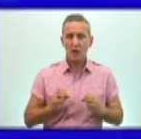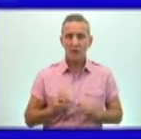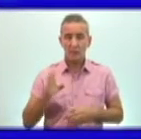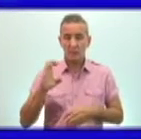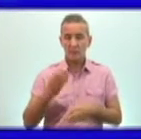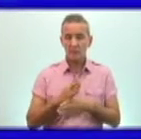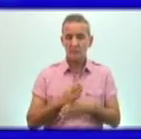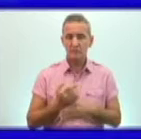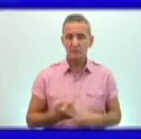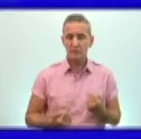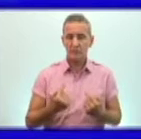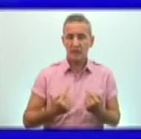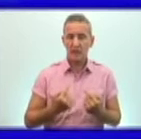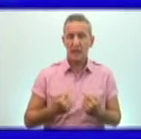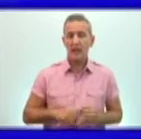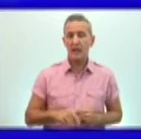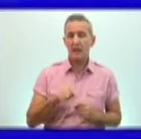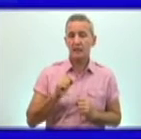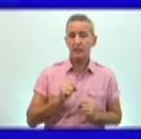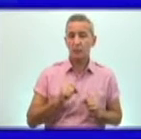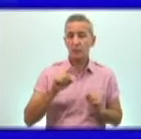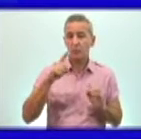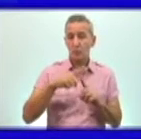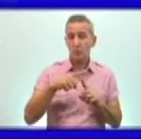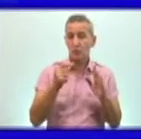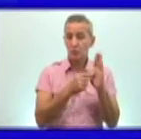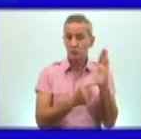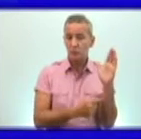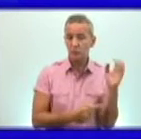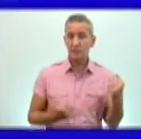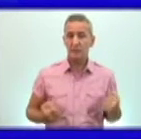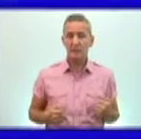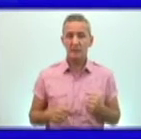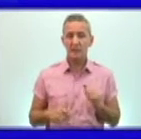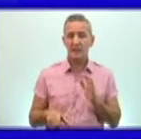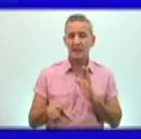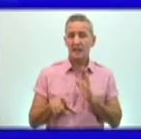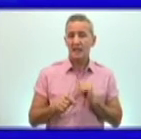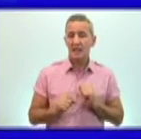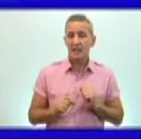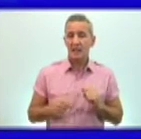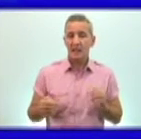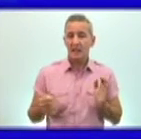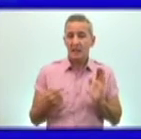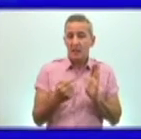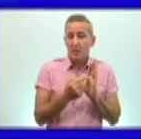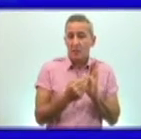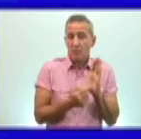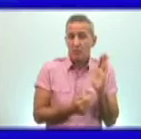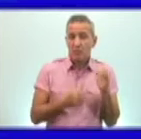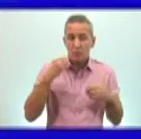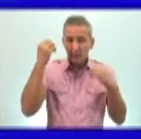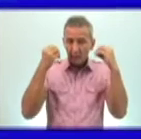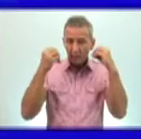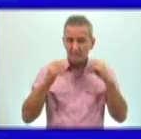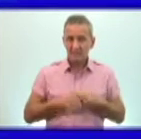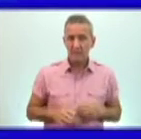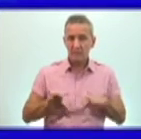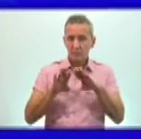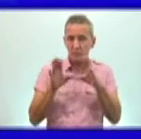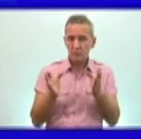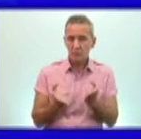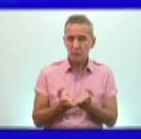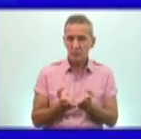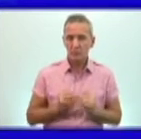legados por el pensamiento universal y que está relacionado con la concepción que en Occidente se tiene del humanismo, el racionalismo y